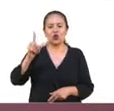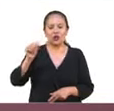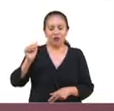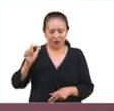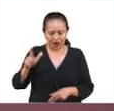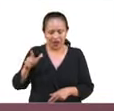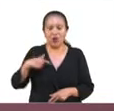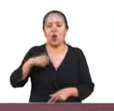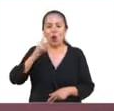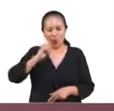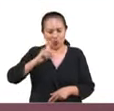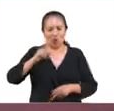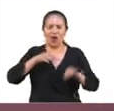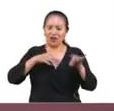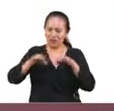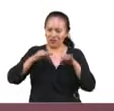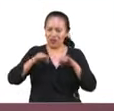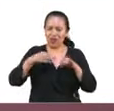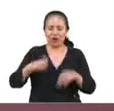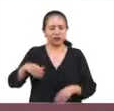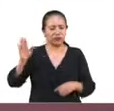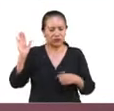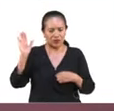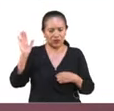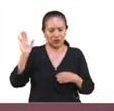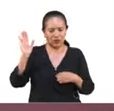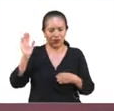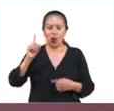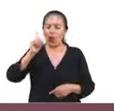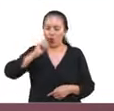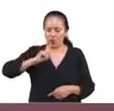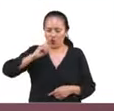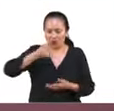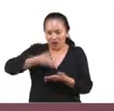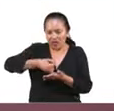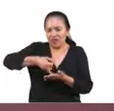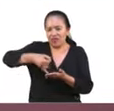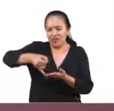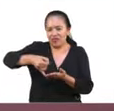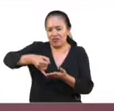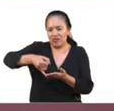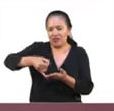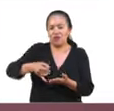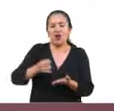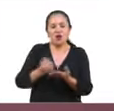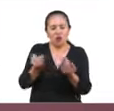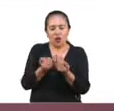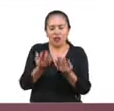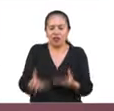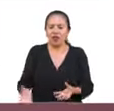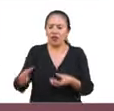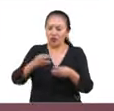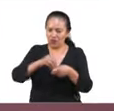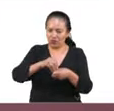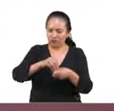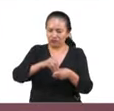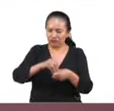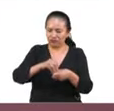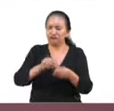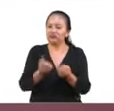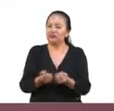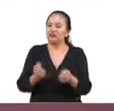también ella es mujer de trabajo y compromiso, sembradora de inclusión social, quien, como todas